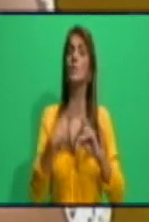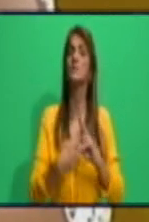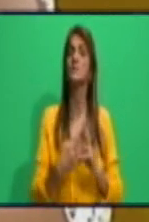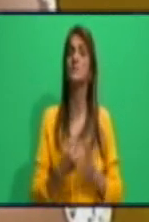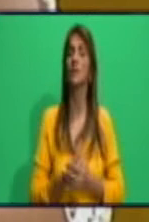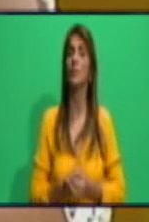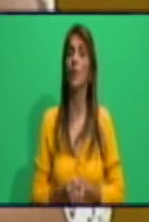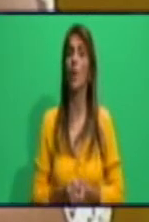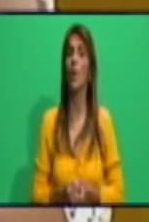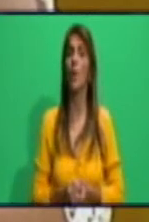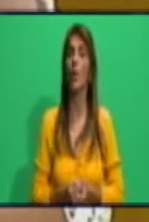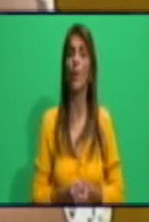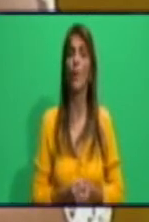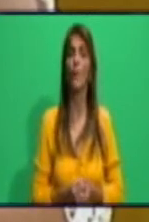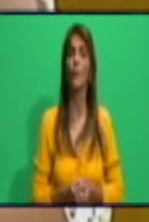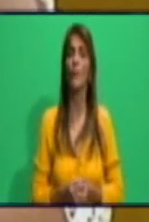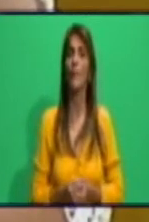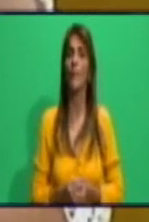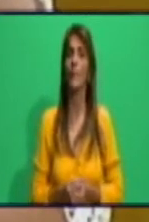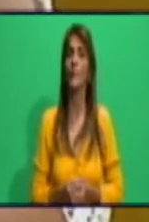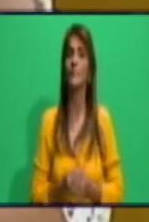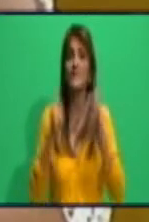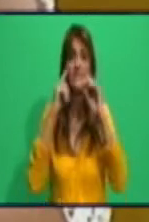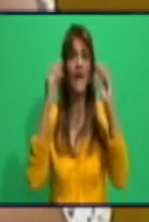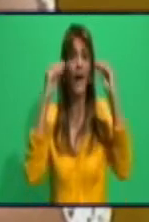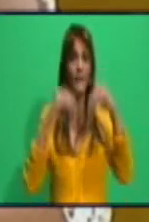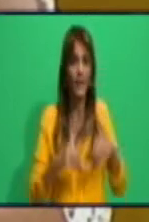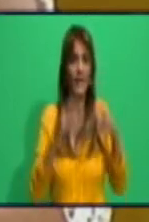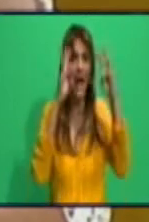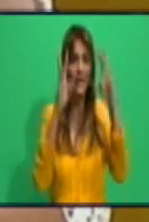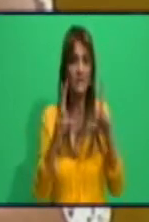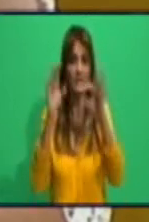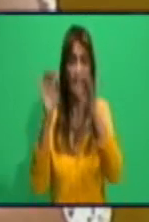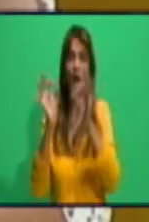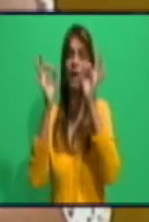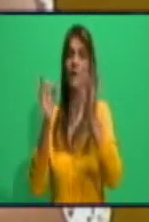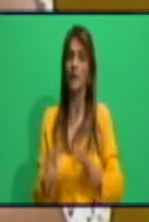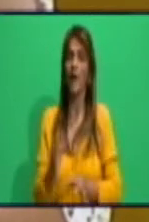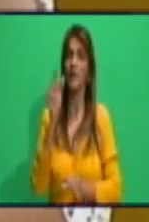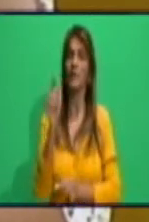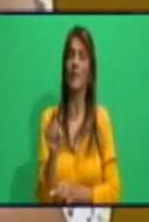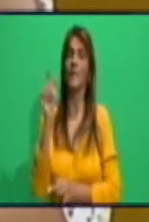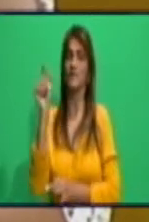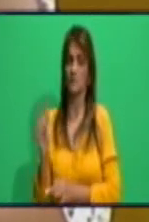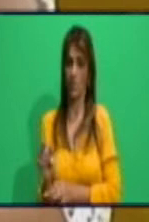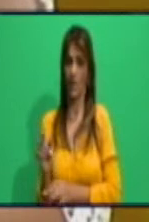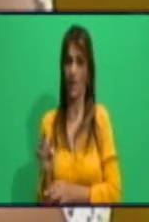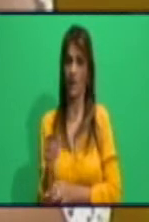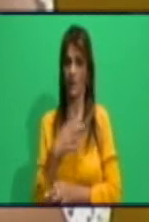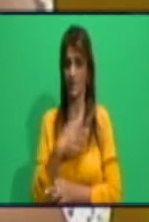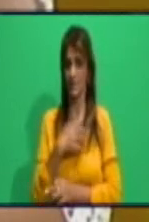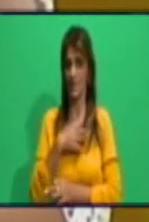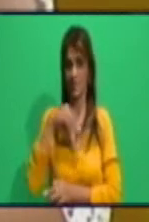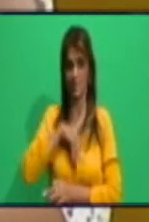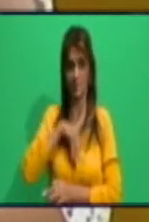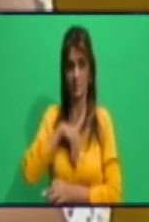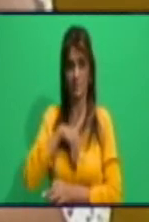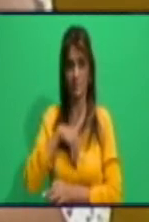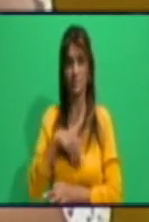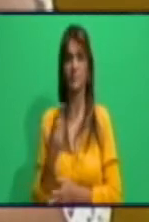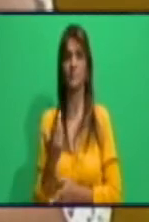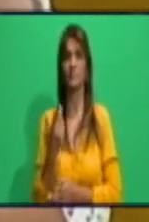un número de casos subjetivos a la COVID que presentan síntomas y que están aún en sus viviendas